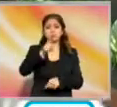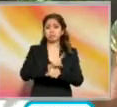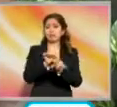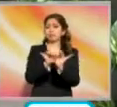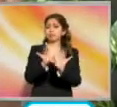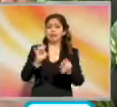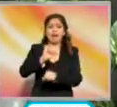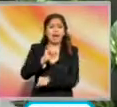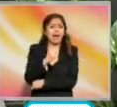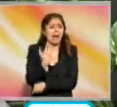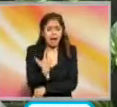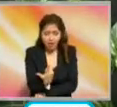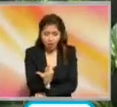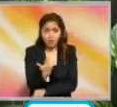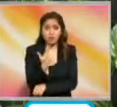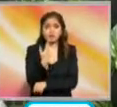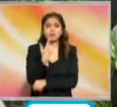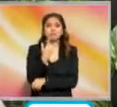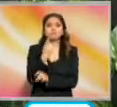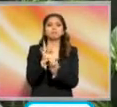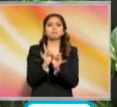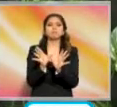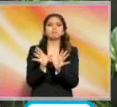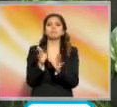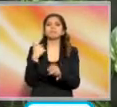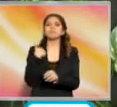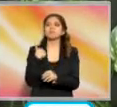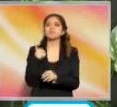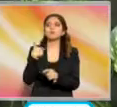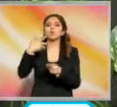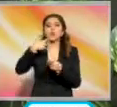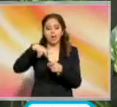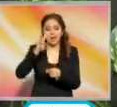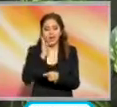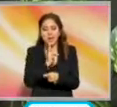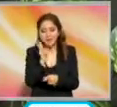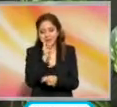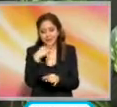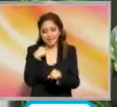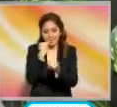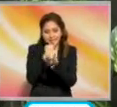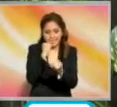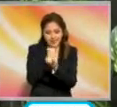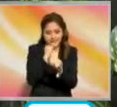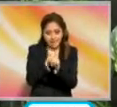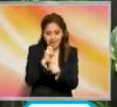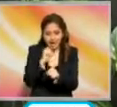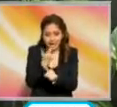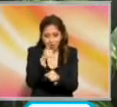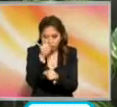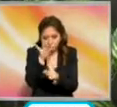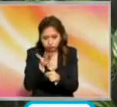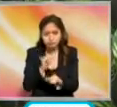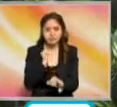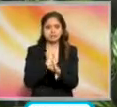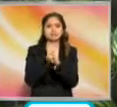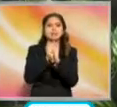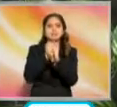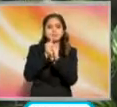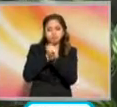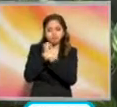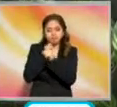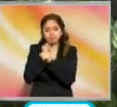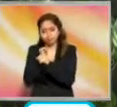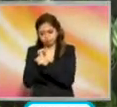sea, básicamente lo que sea, pues voy a buscarlo en la red, Claro. ¿no? Y ahí vas, ¿no? Entonces buscas, y lo más divertido de todo es que,